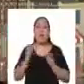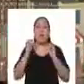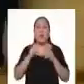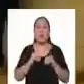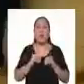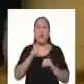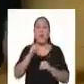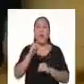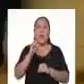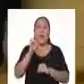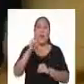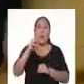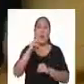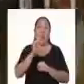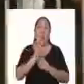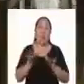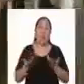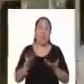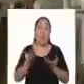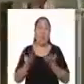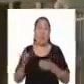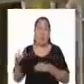de Gamarra.